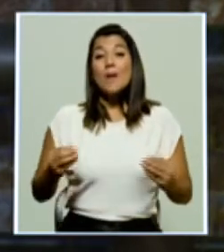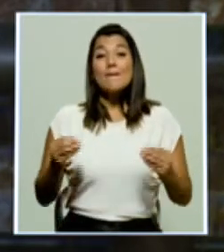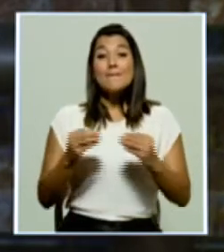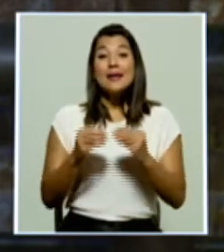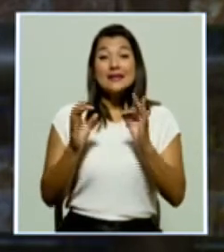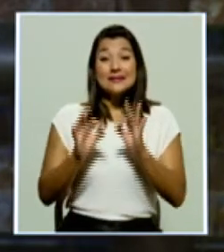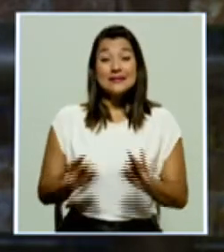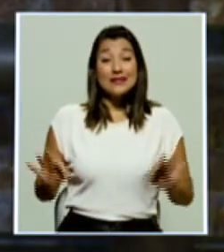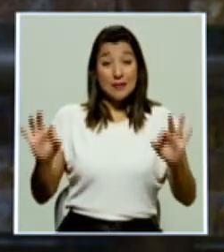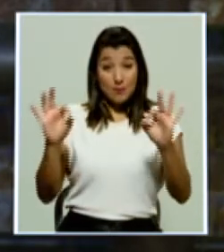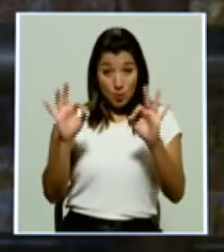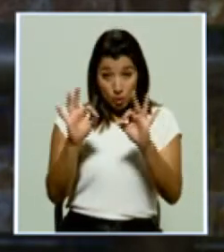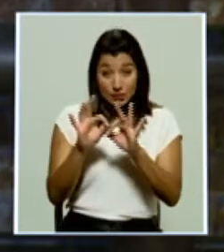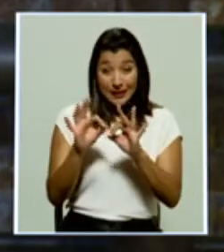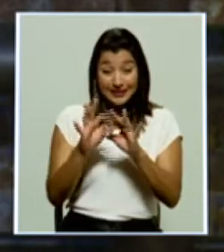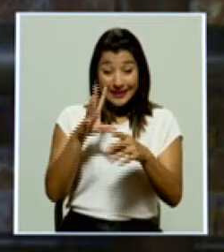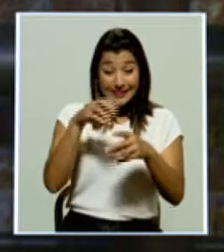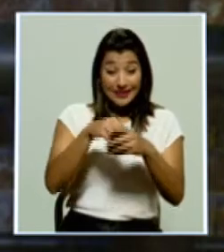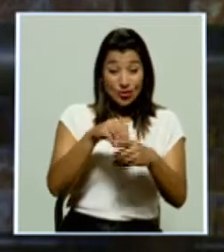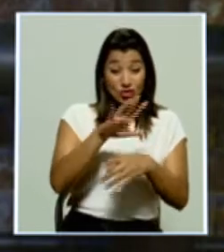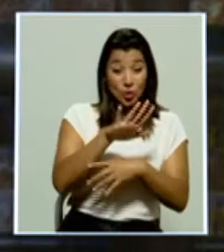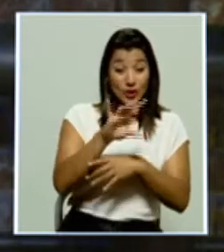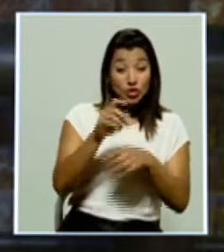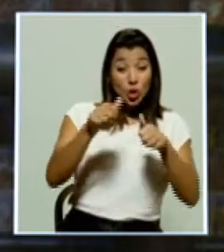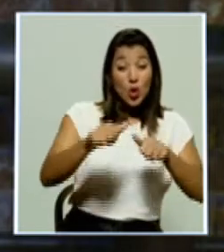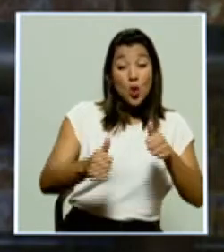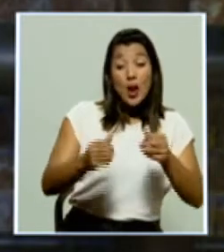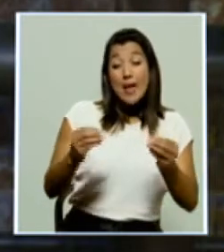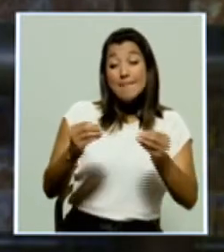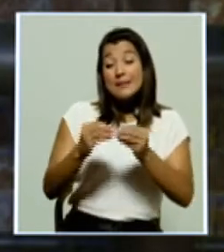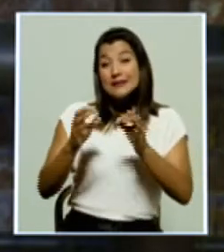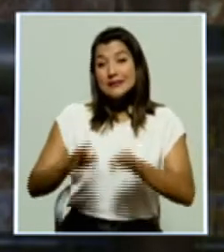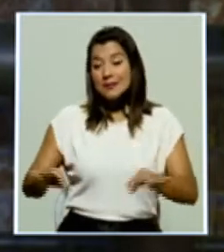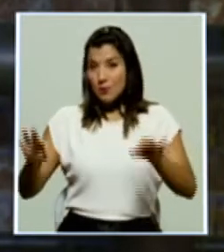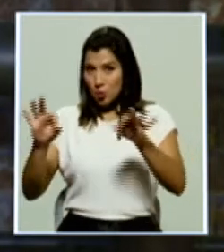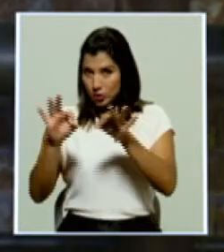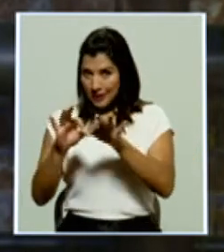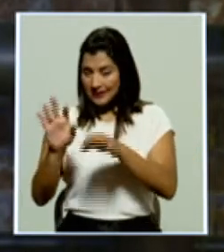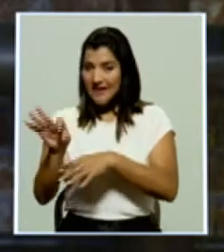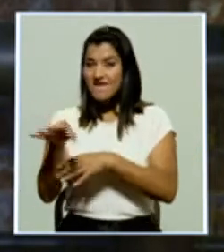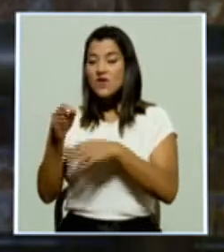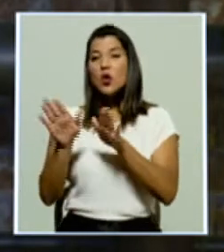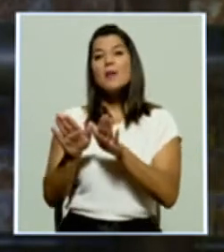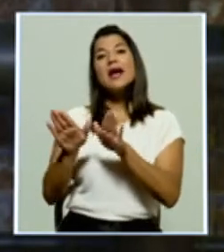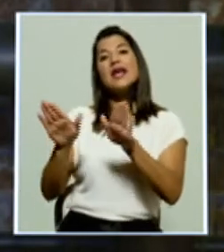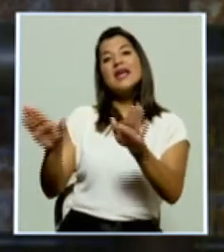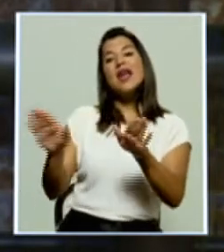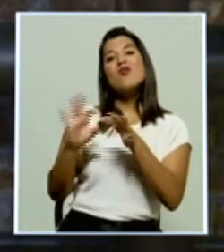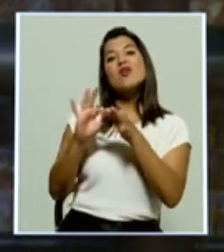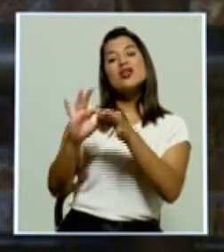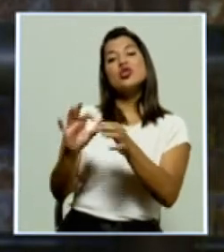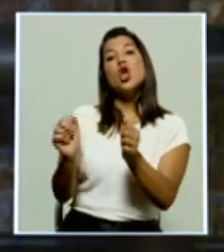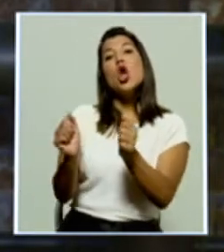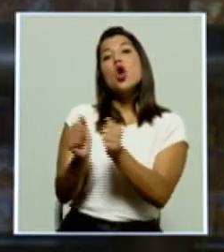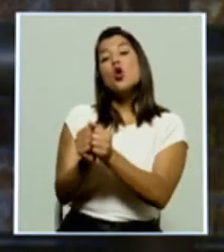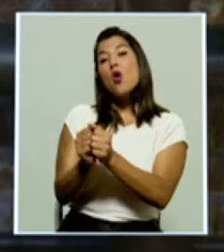de los 58 acuerdos? En general, las que tienen que ver con materia